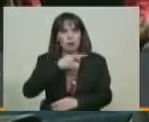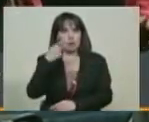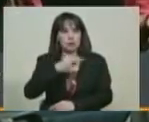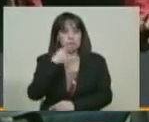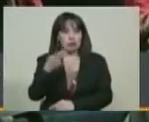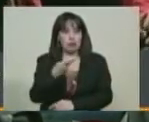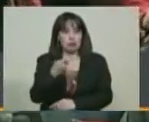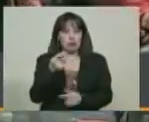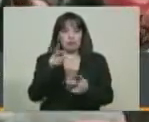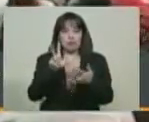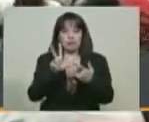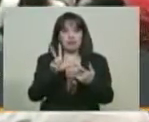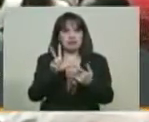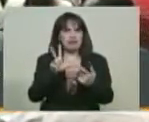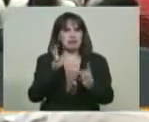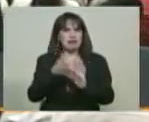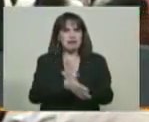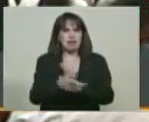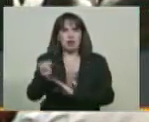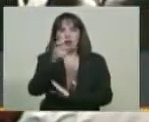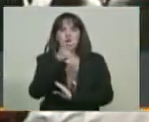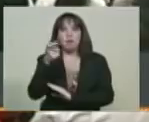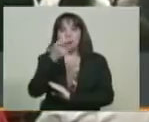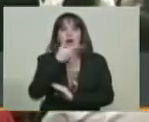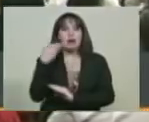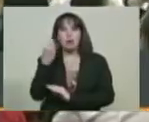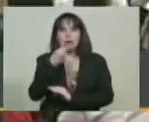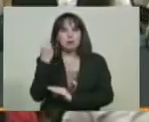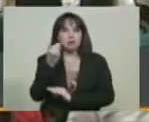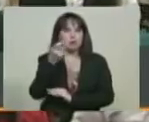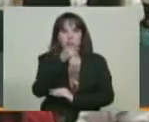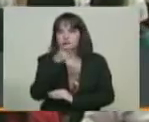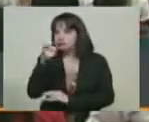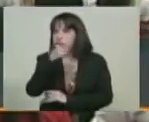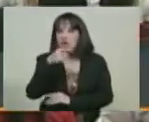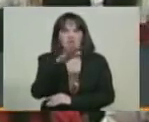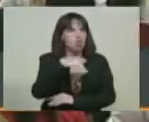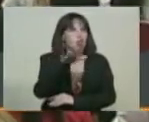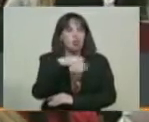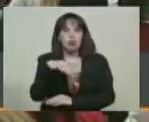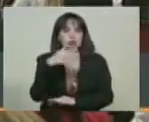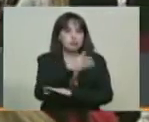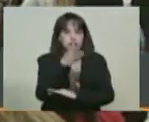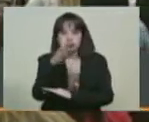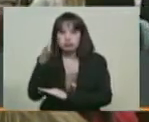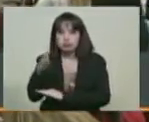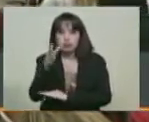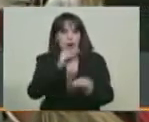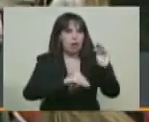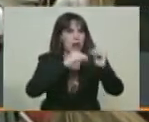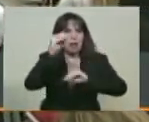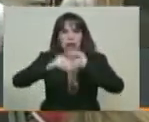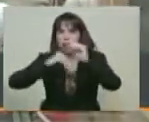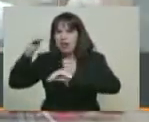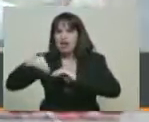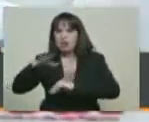En tercer lugar, buscar la juventud ampliamente. La juventud del sector